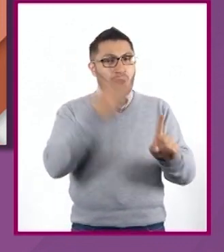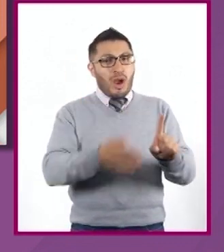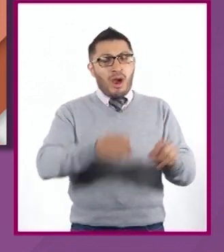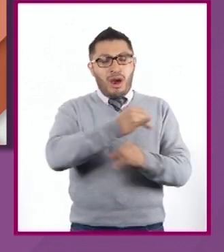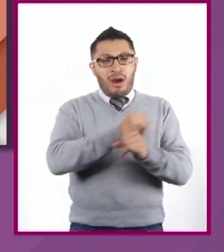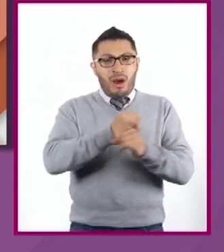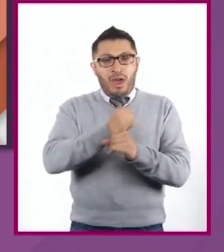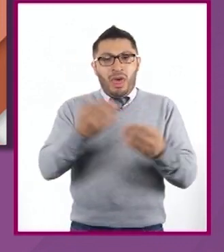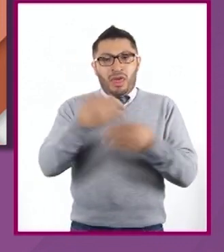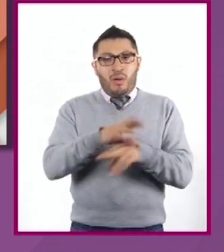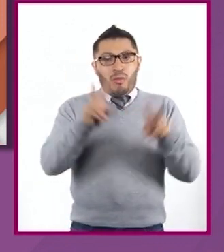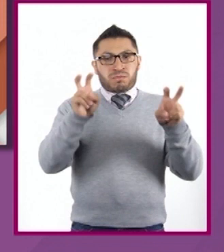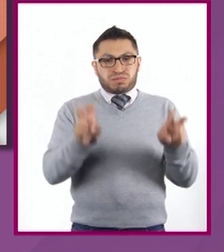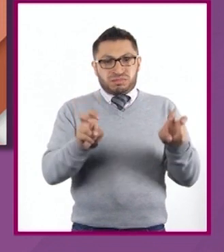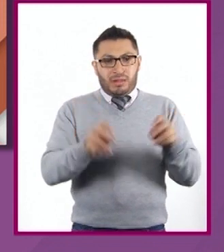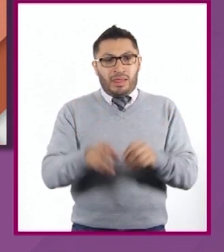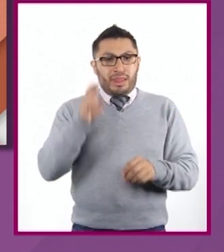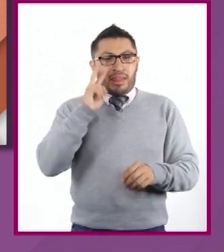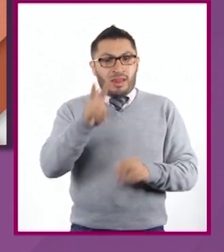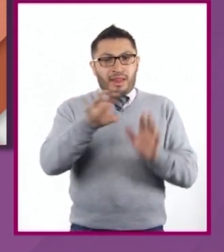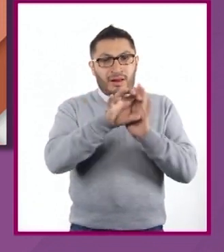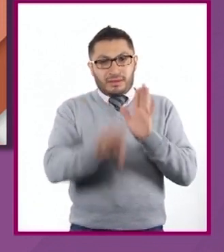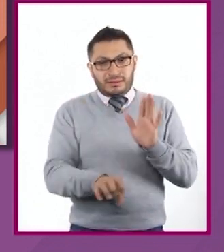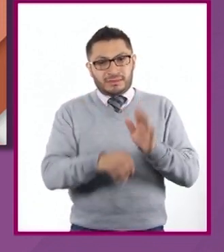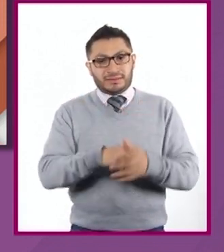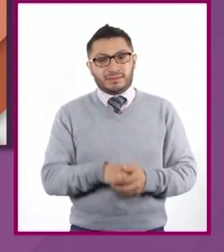acerca del tema. Veamos un ejemplo.